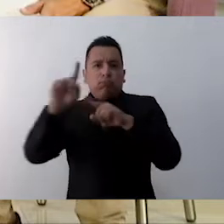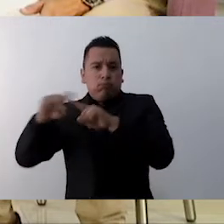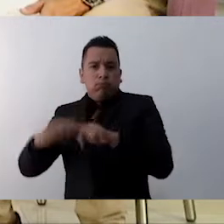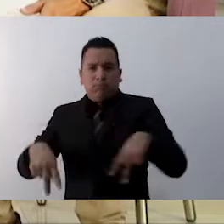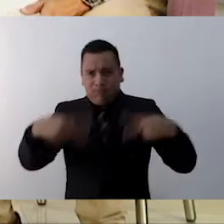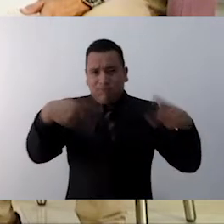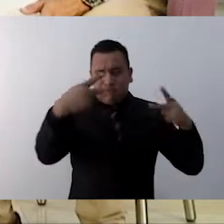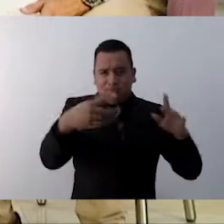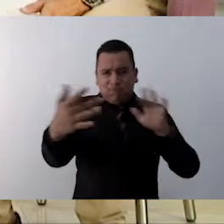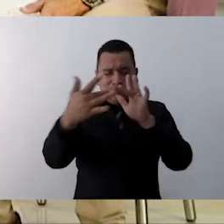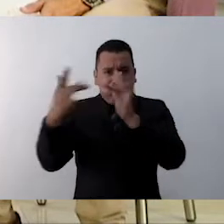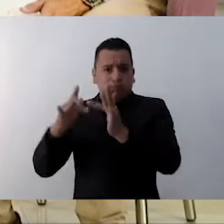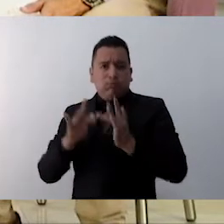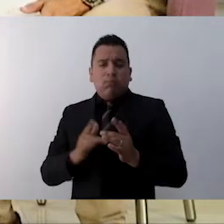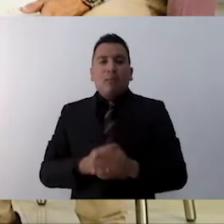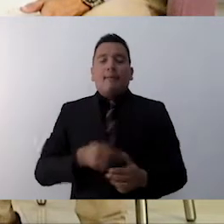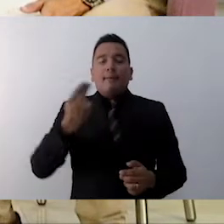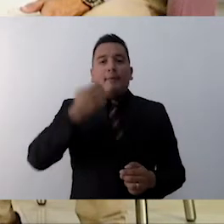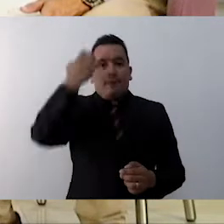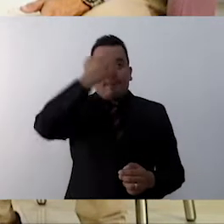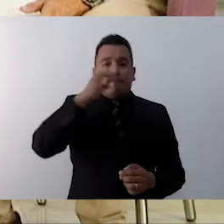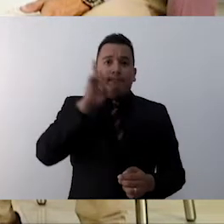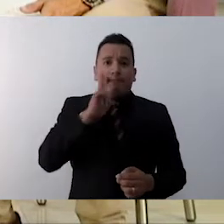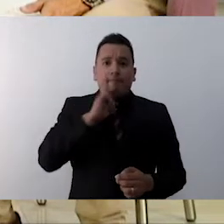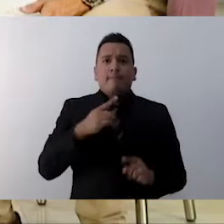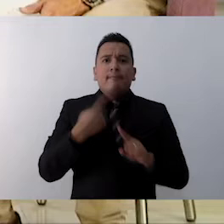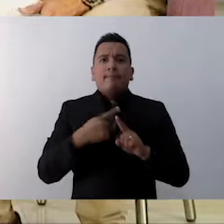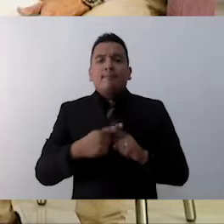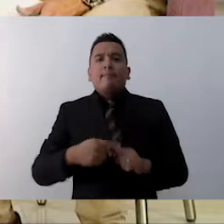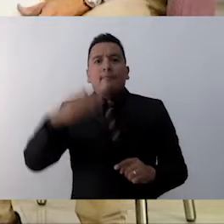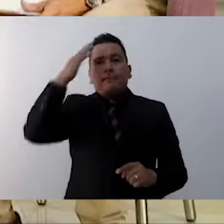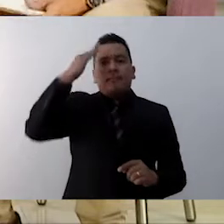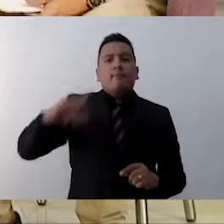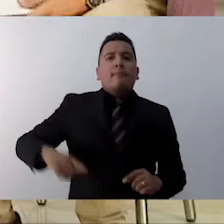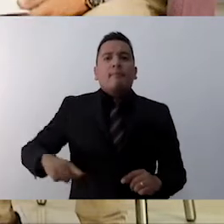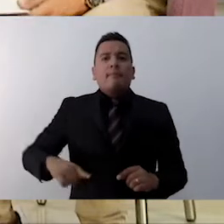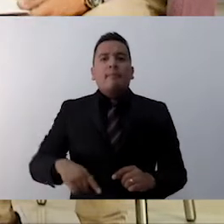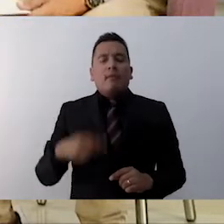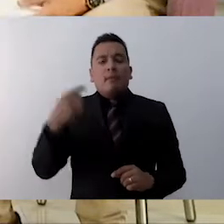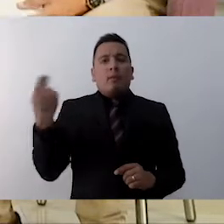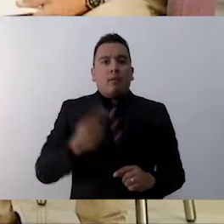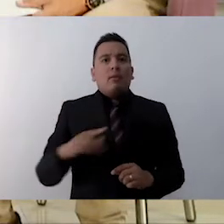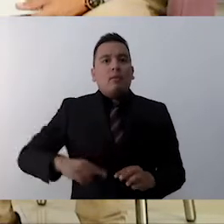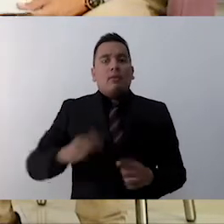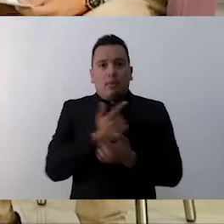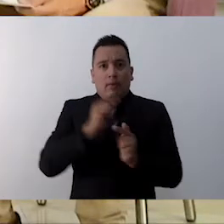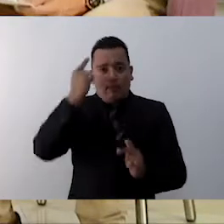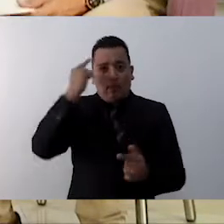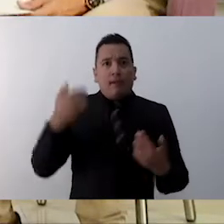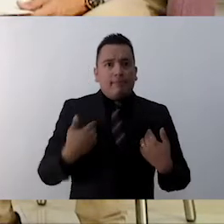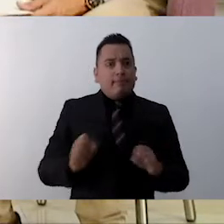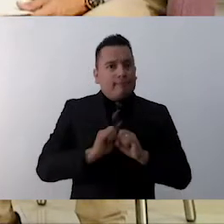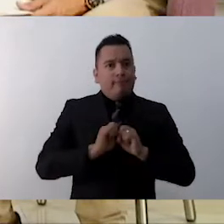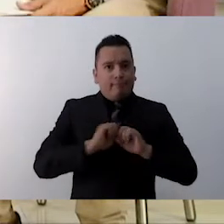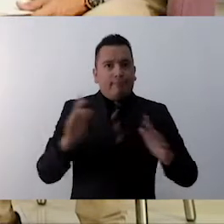los países, en donde pues se necesita tener legitimación democrática justamente para